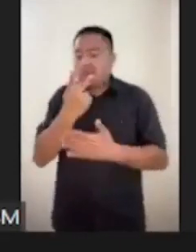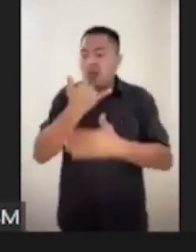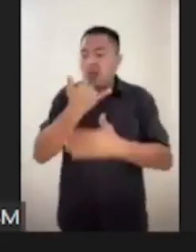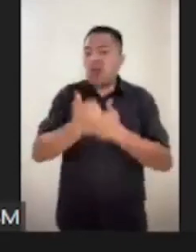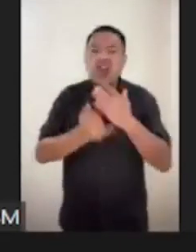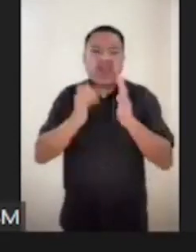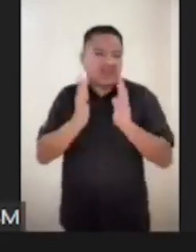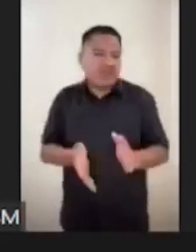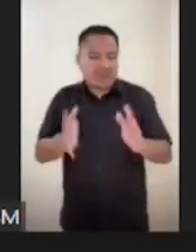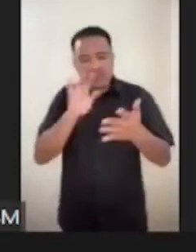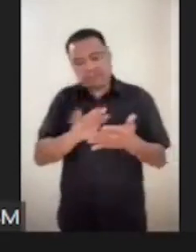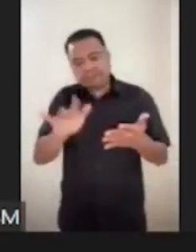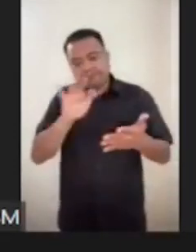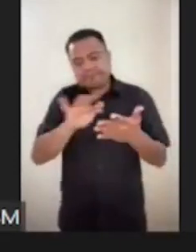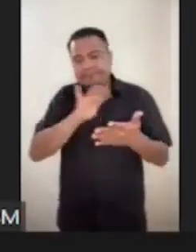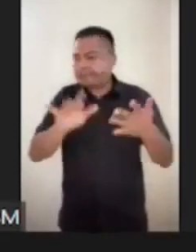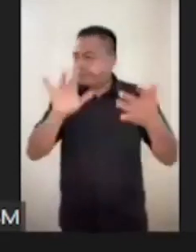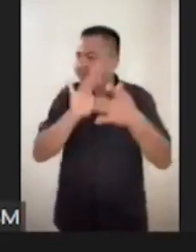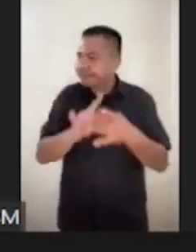dado cuenta.